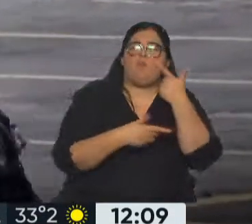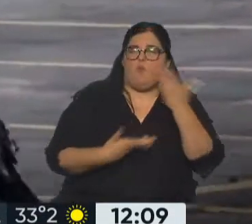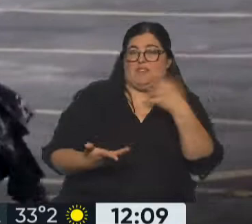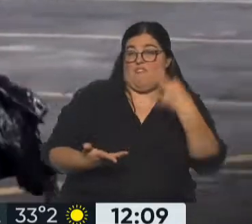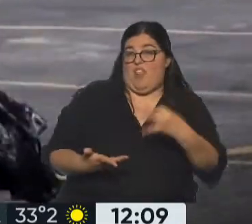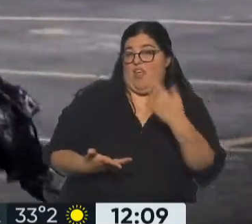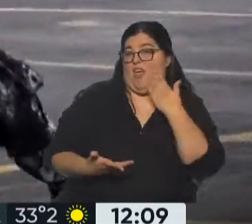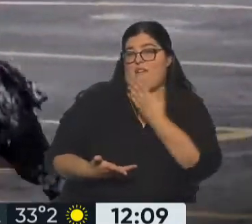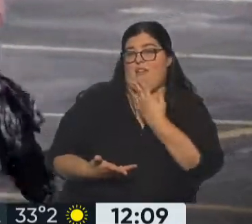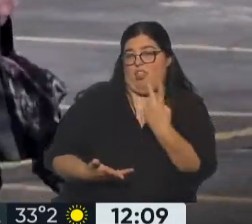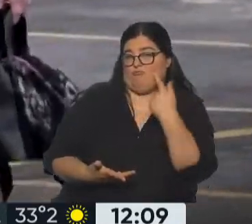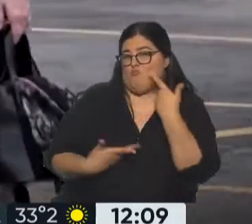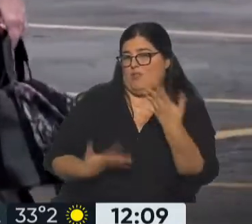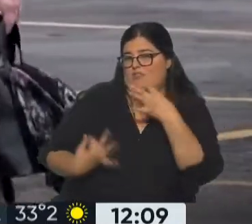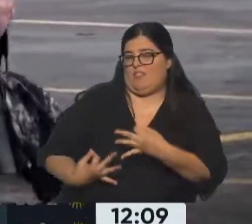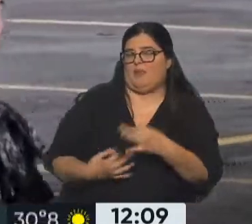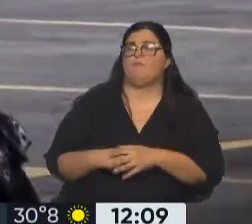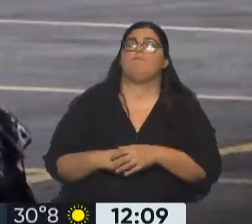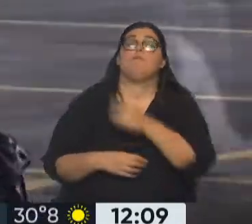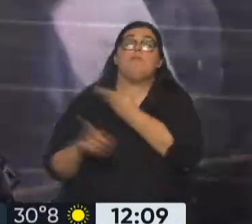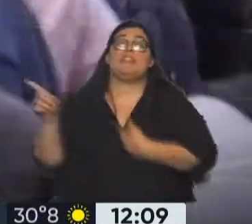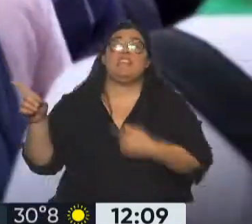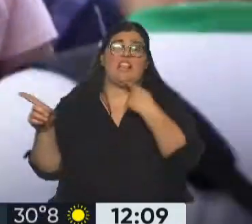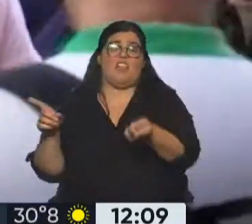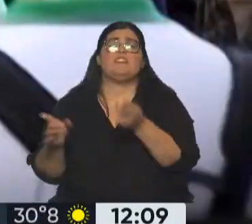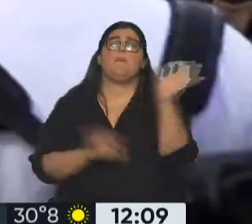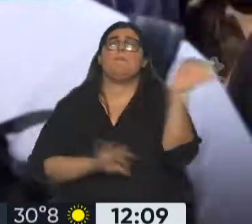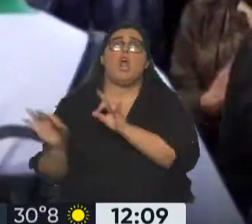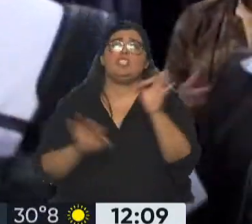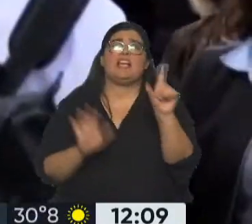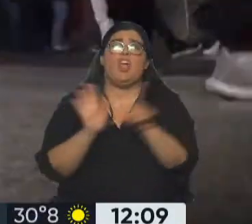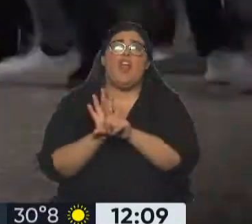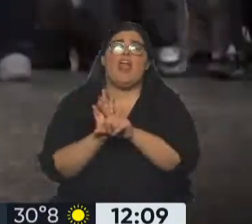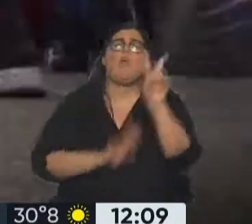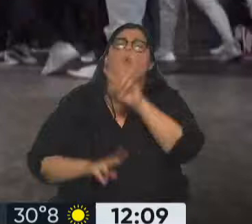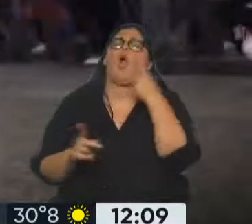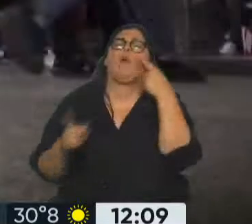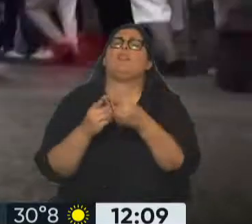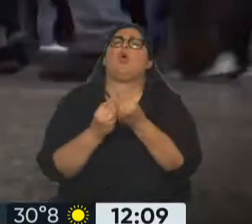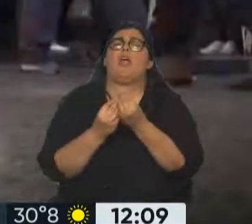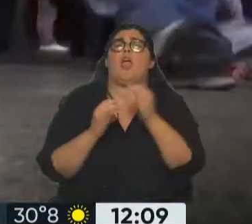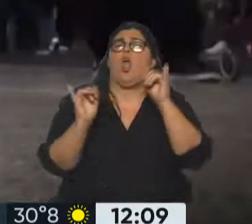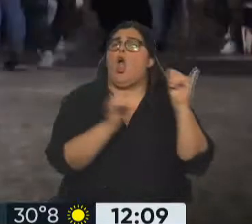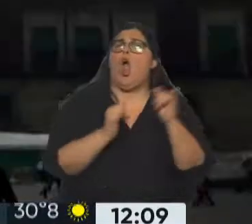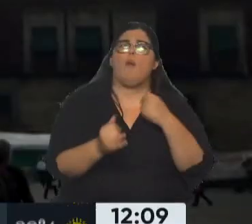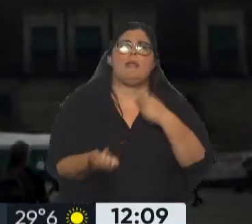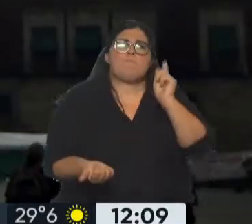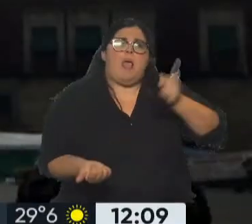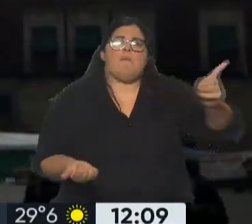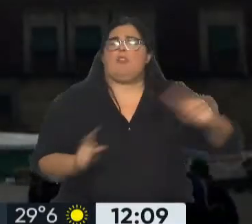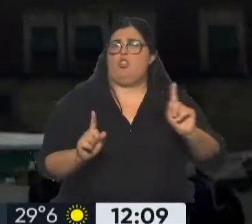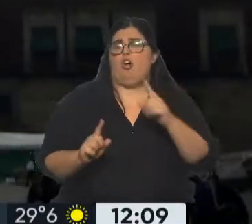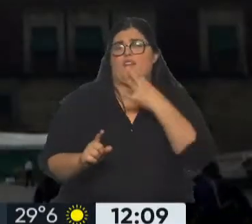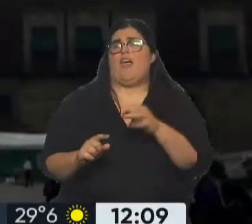El presidente López Obrador sostiene que este proyecto de ley apunta a que los jóvenes no sufran más imposiciones y señala que se ahorrarán más de